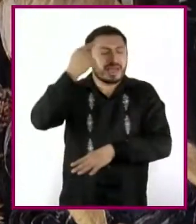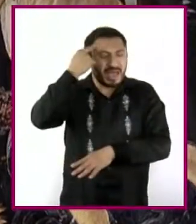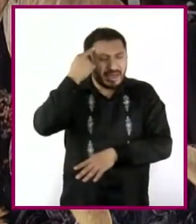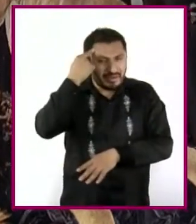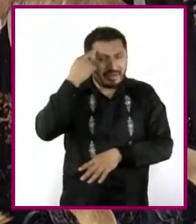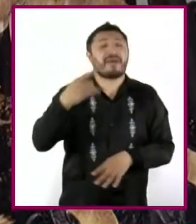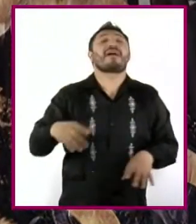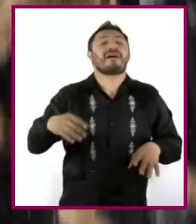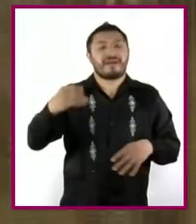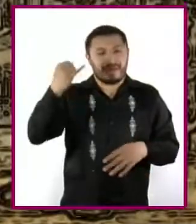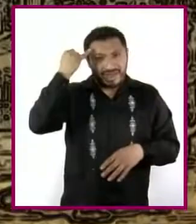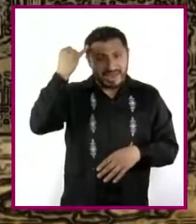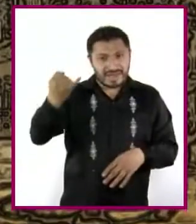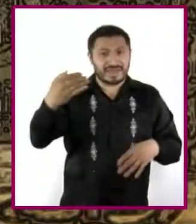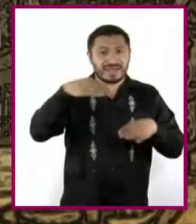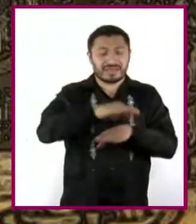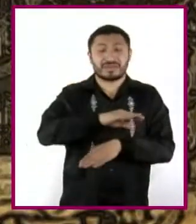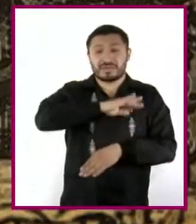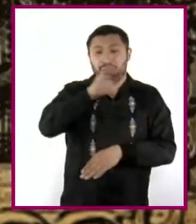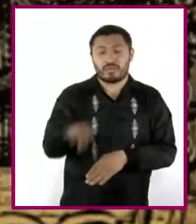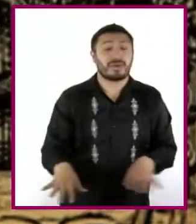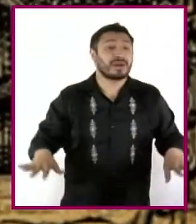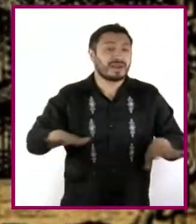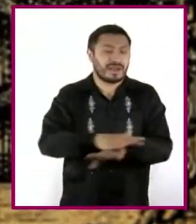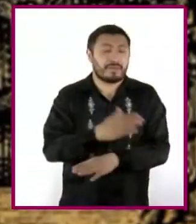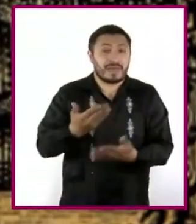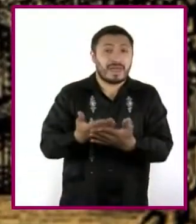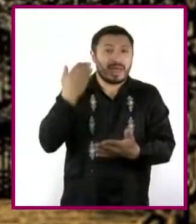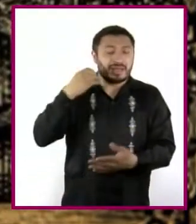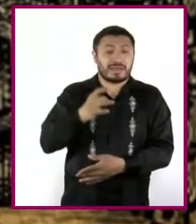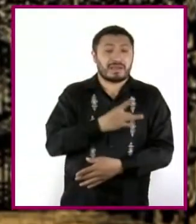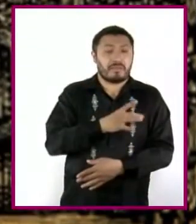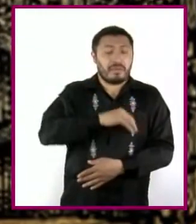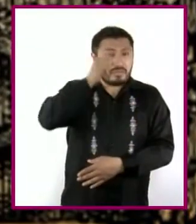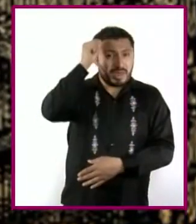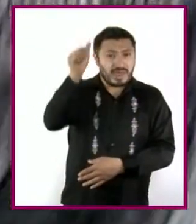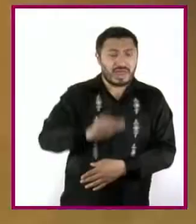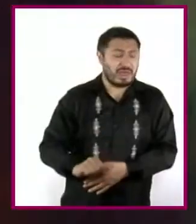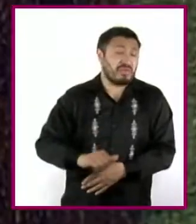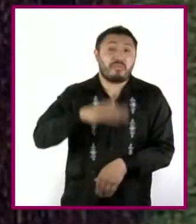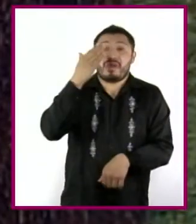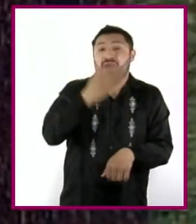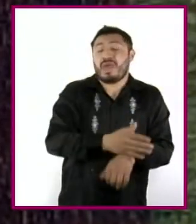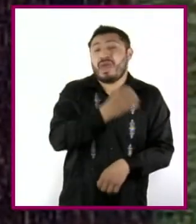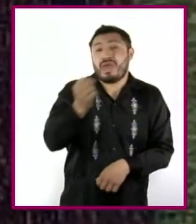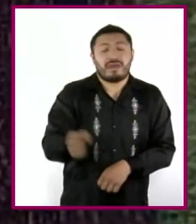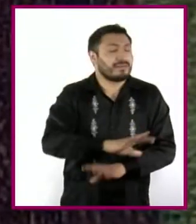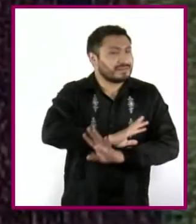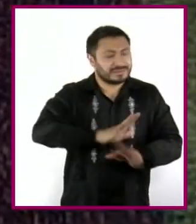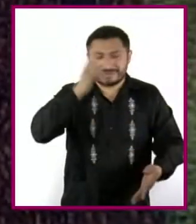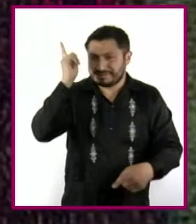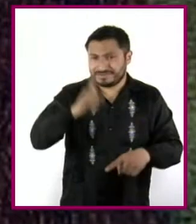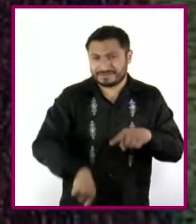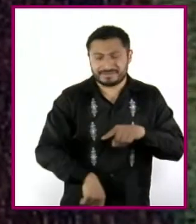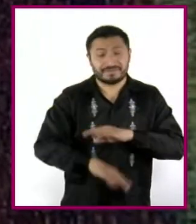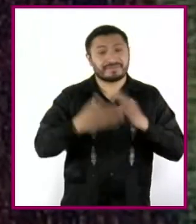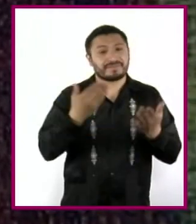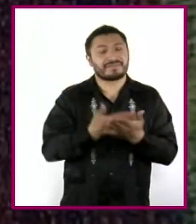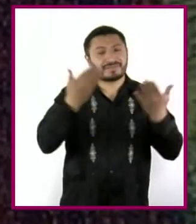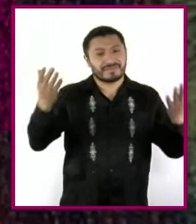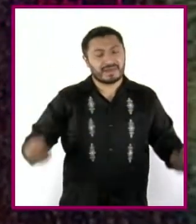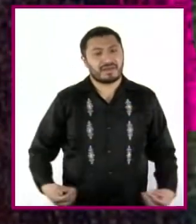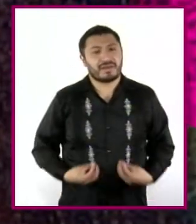muerte de las personas. Atrás queda el miedo al pecado y a la condena eterna. Ahora es momento de